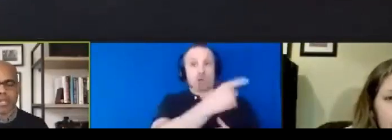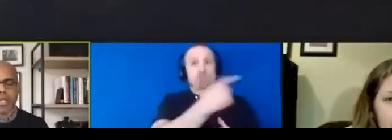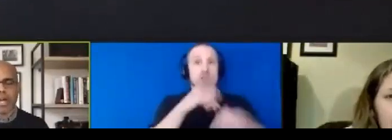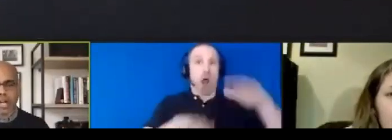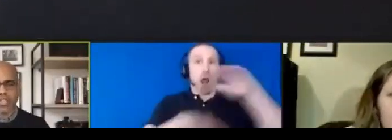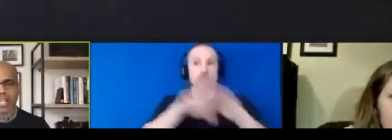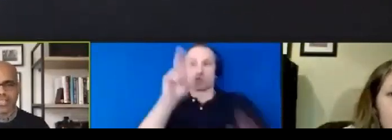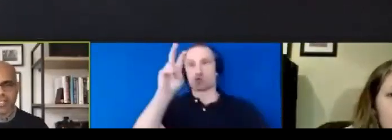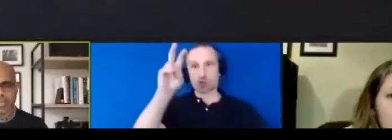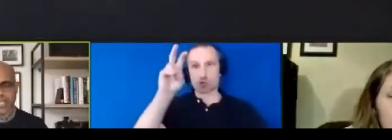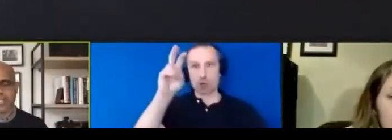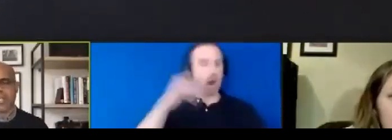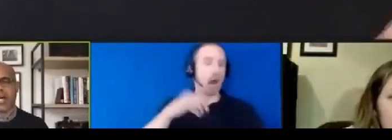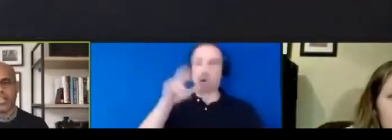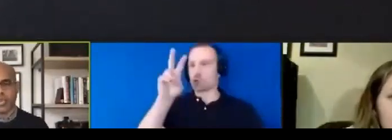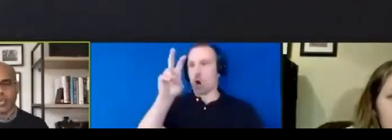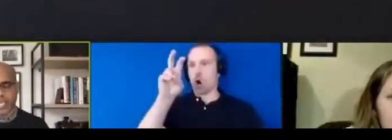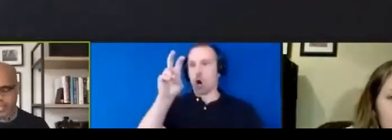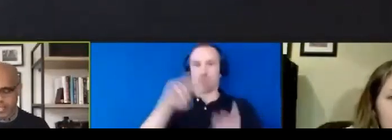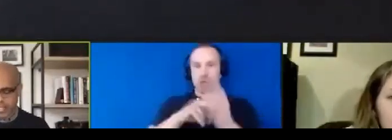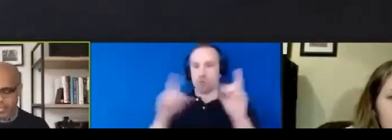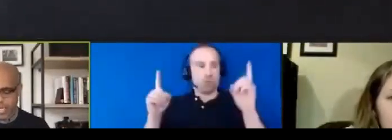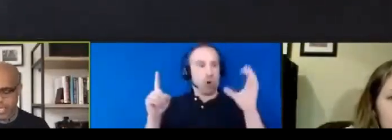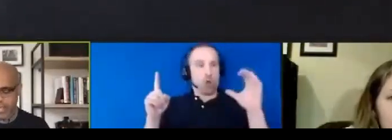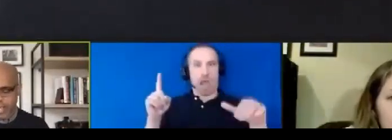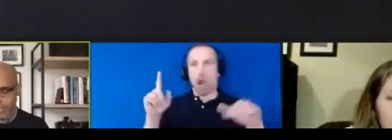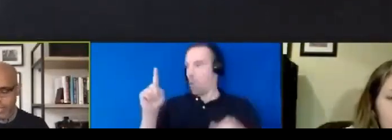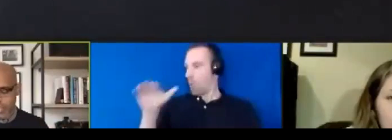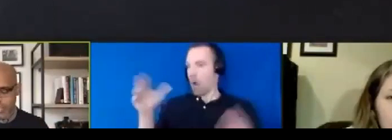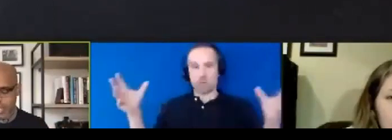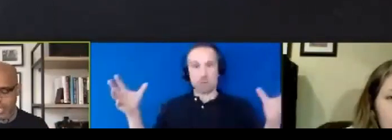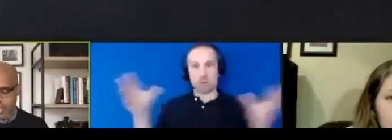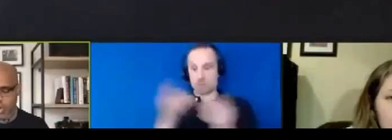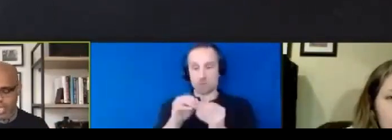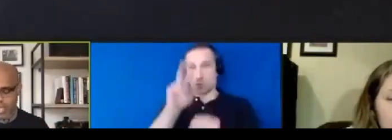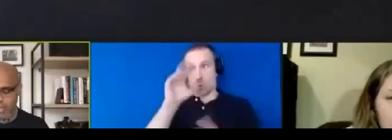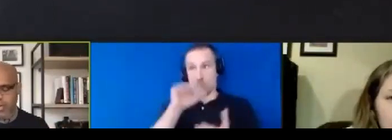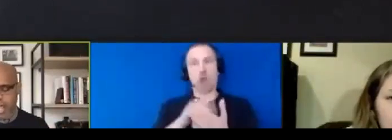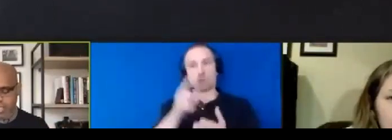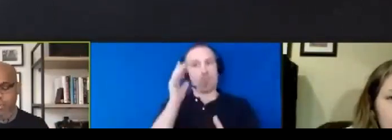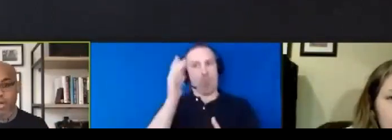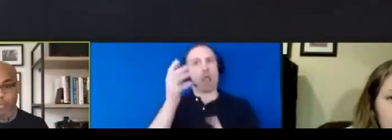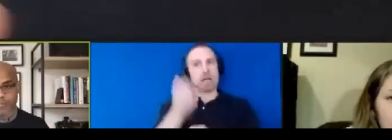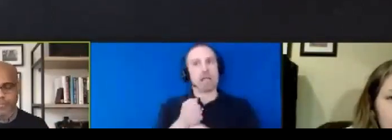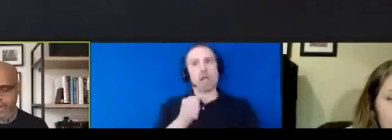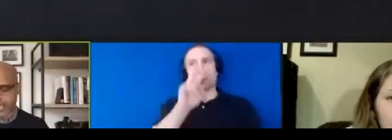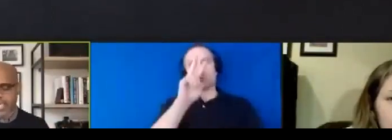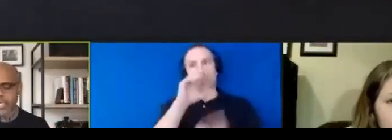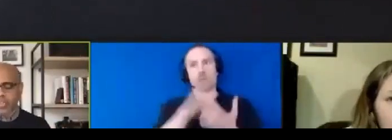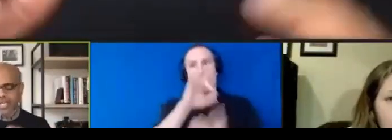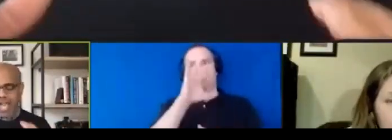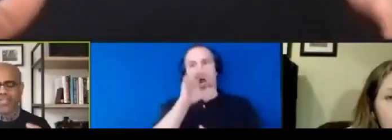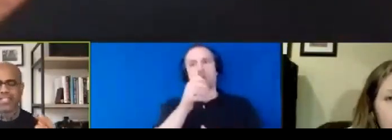casa ya pasó la ley y el senado ha hecho un arreglo y limitaron el